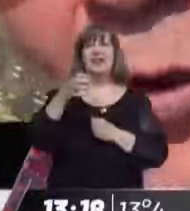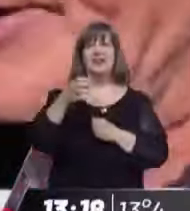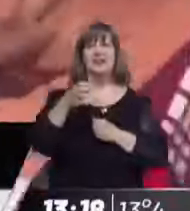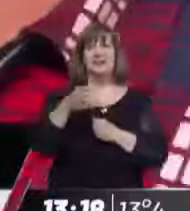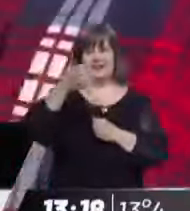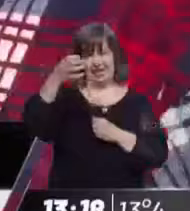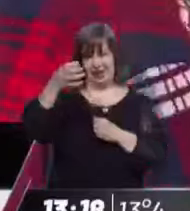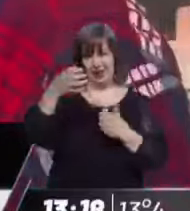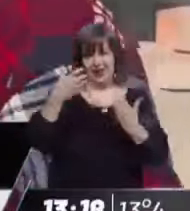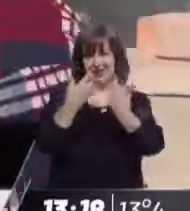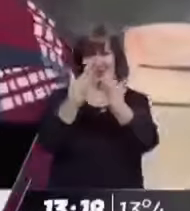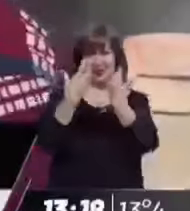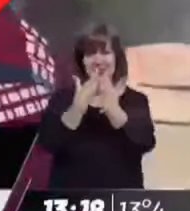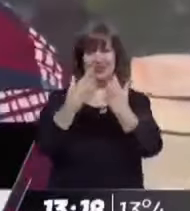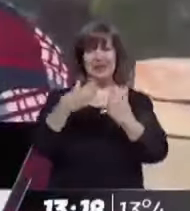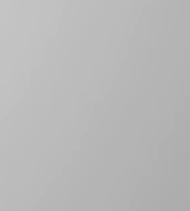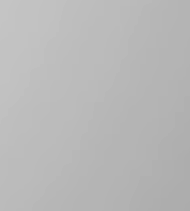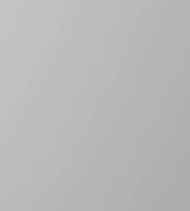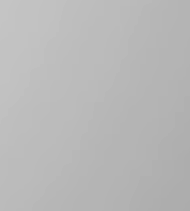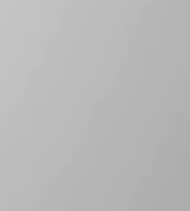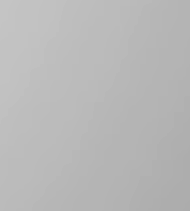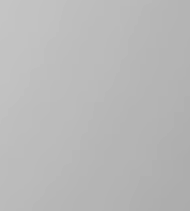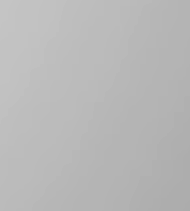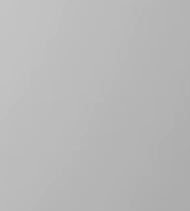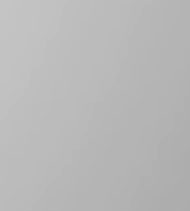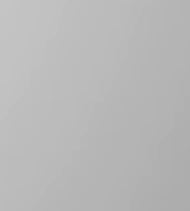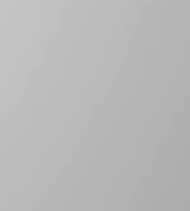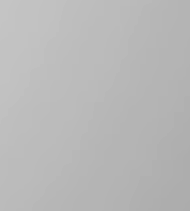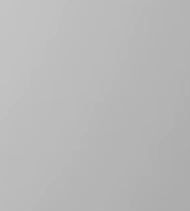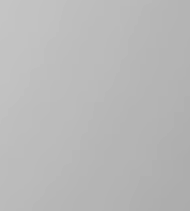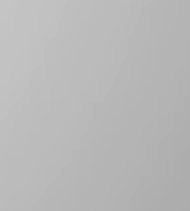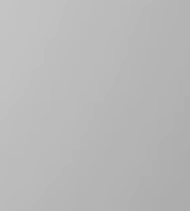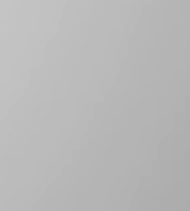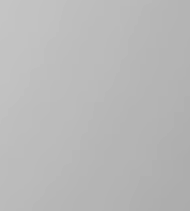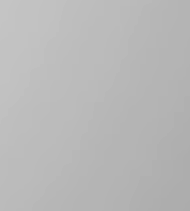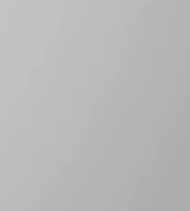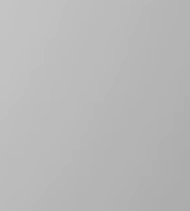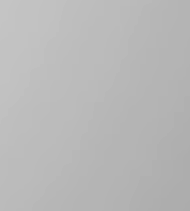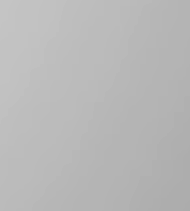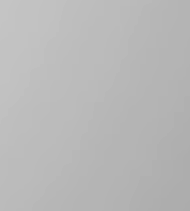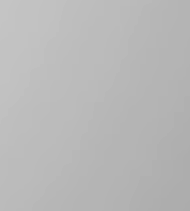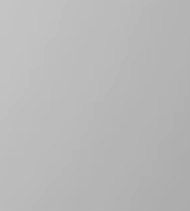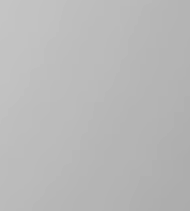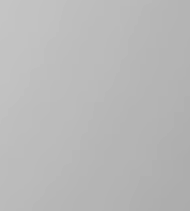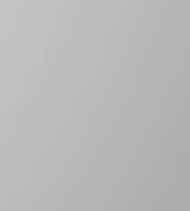Claro, salud. Inevitable. Amigo chileno, excelente el asado. Feliz día, Julián. Y feliz día.